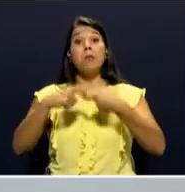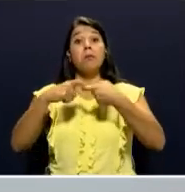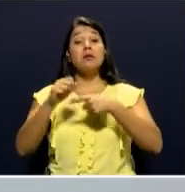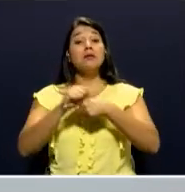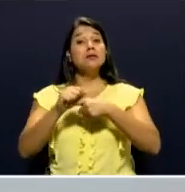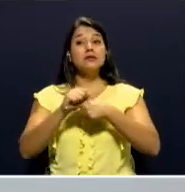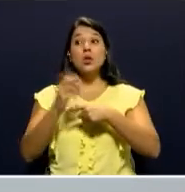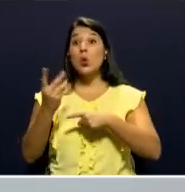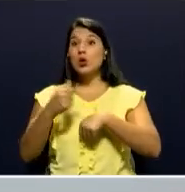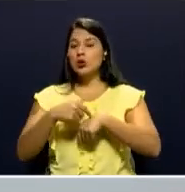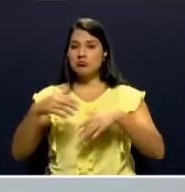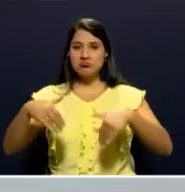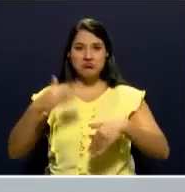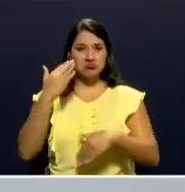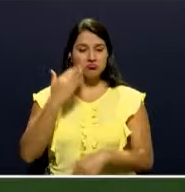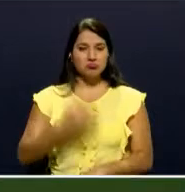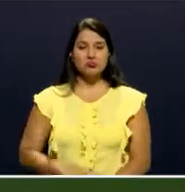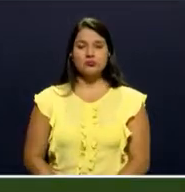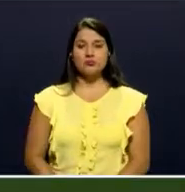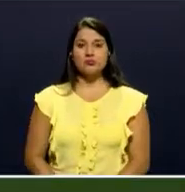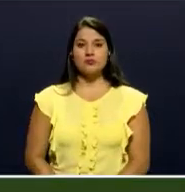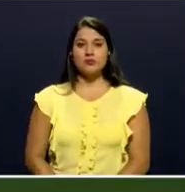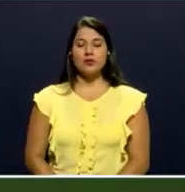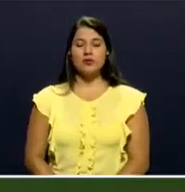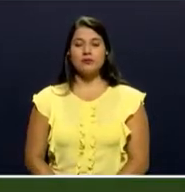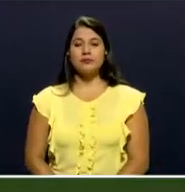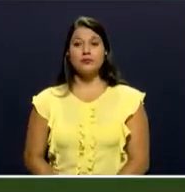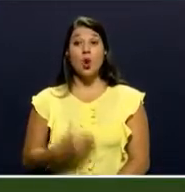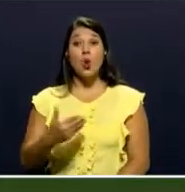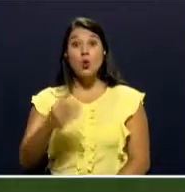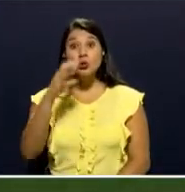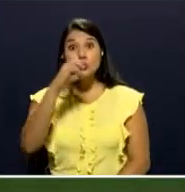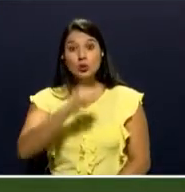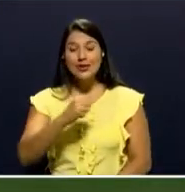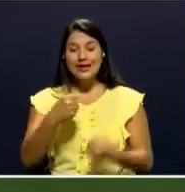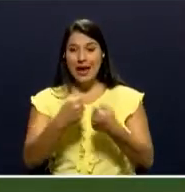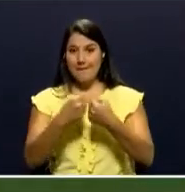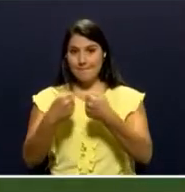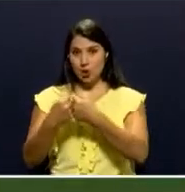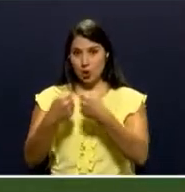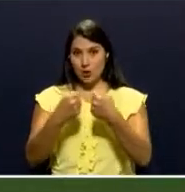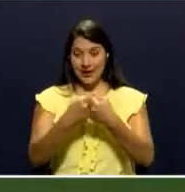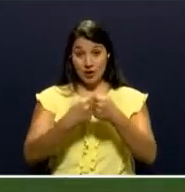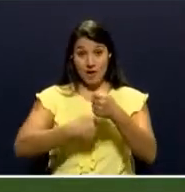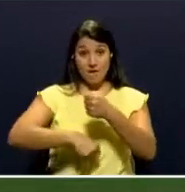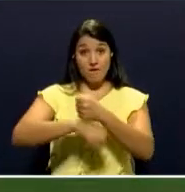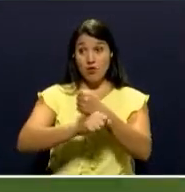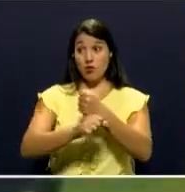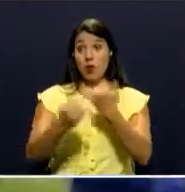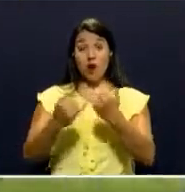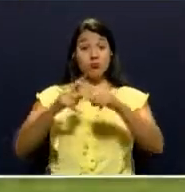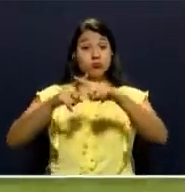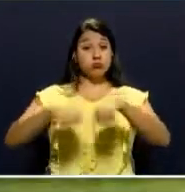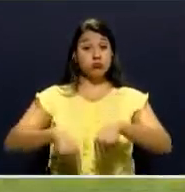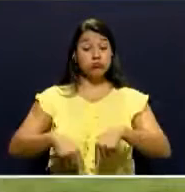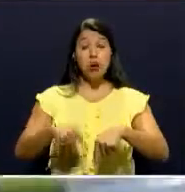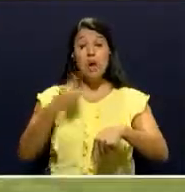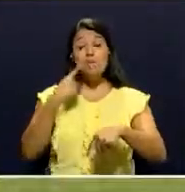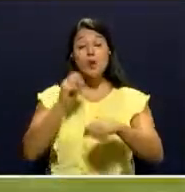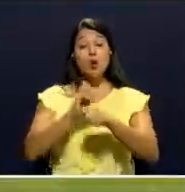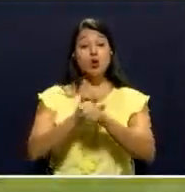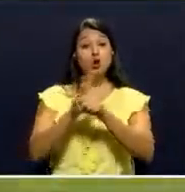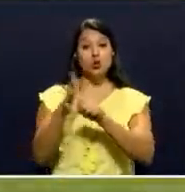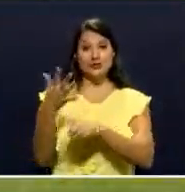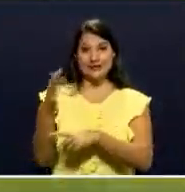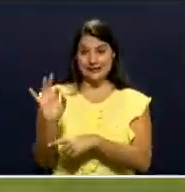de una funda en supere el torneo apenas se conoció la noticia de que el campeonato de primera división se suspendió de forma indefinida debido al impacto del virus